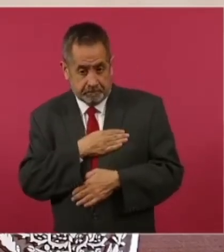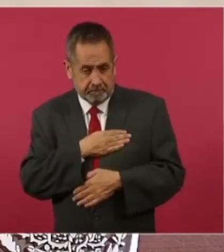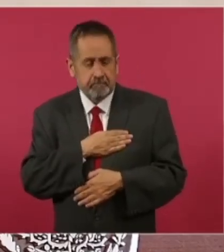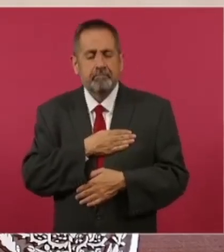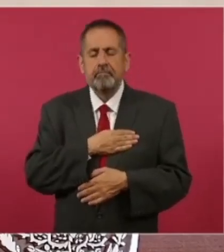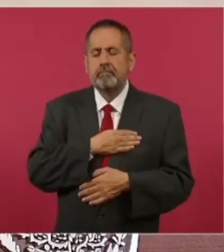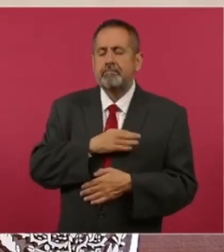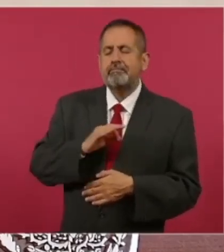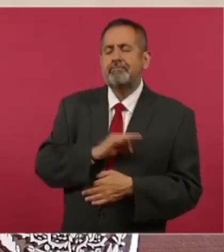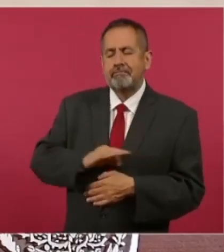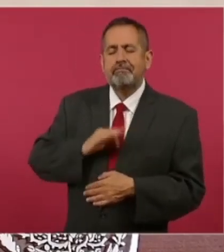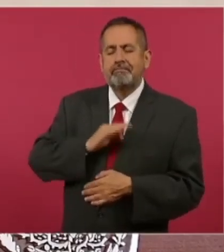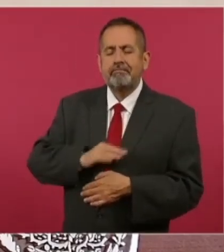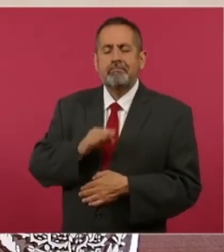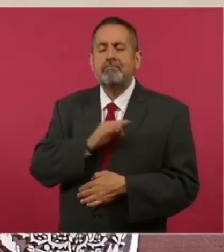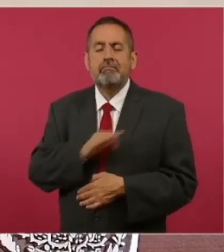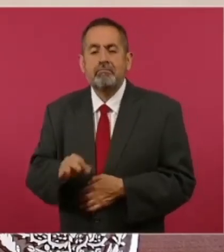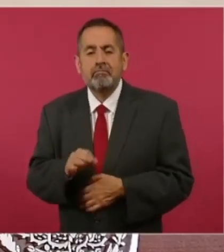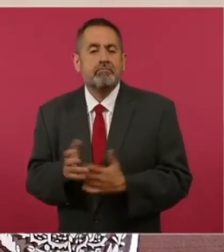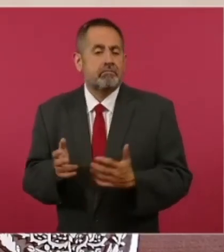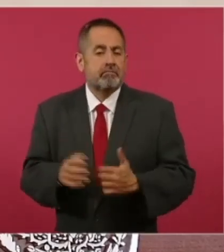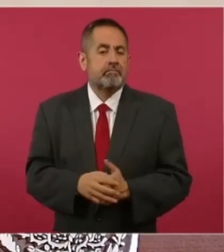felices,